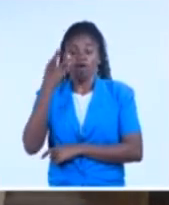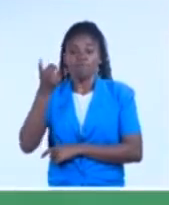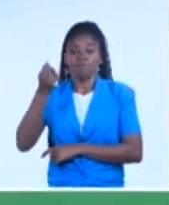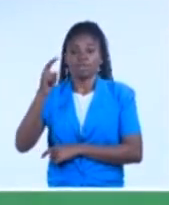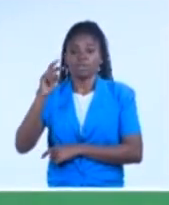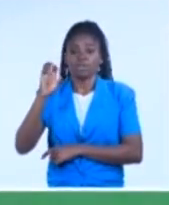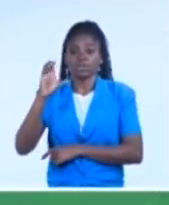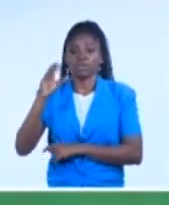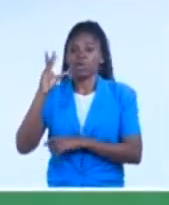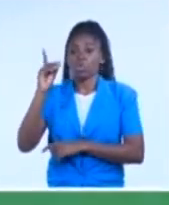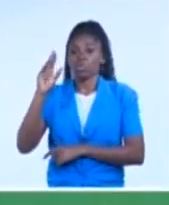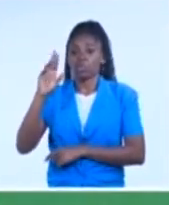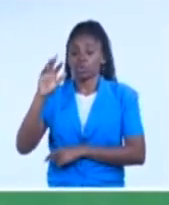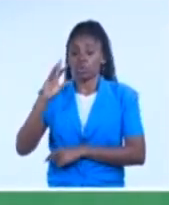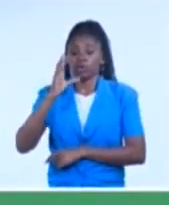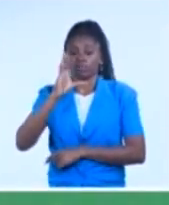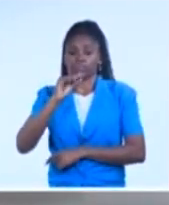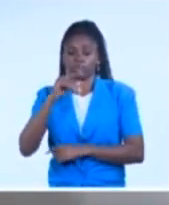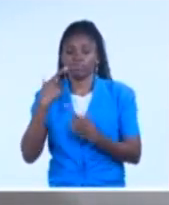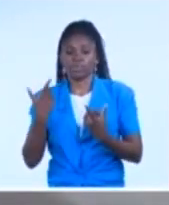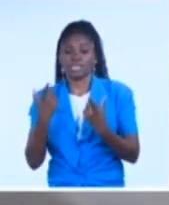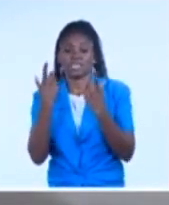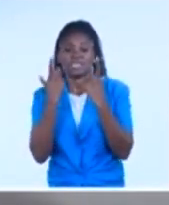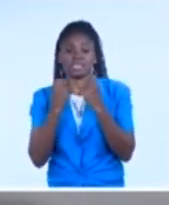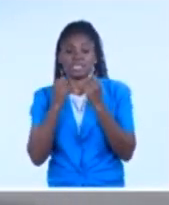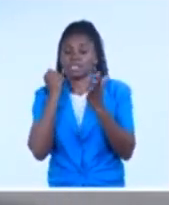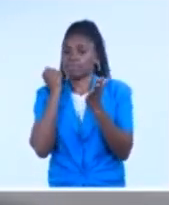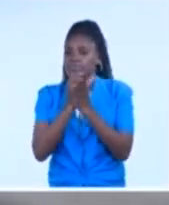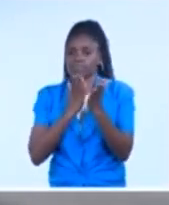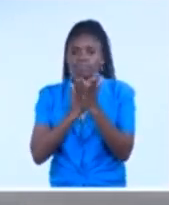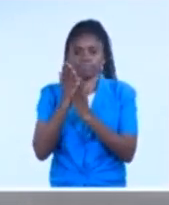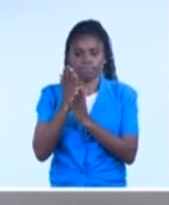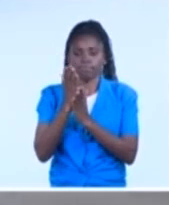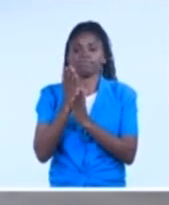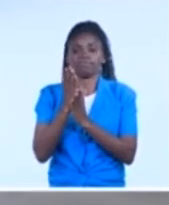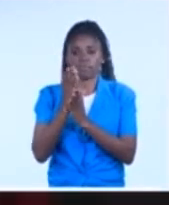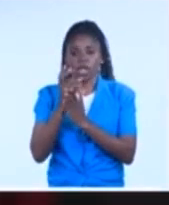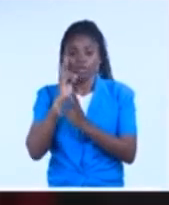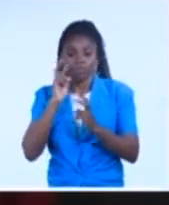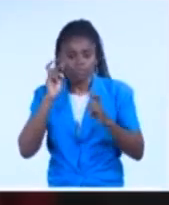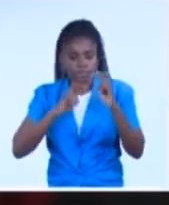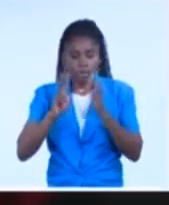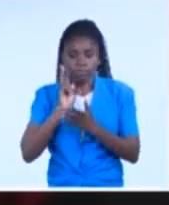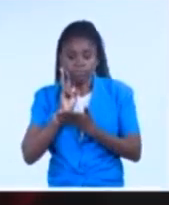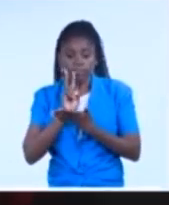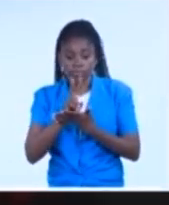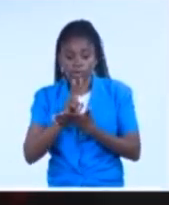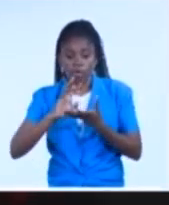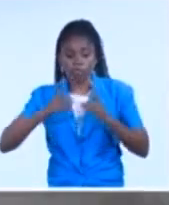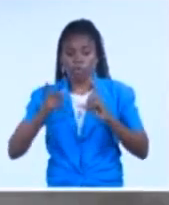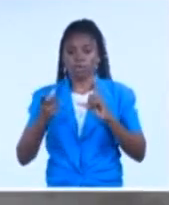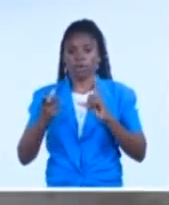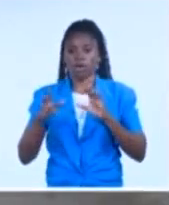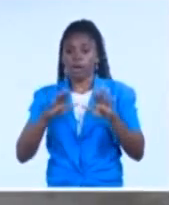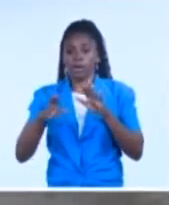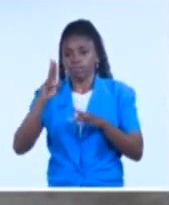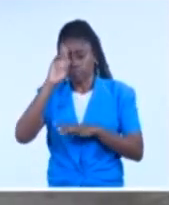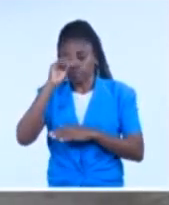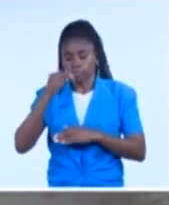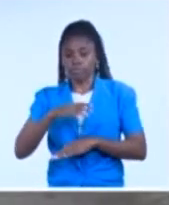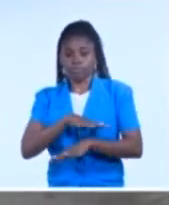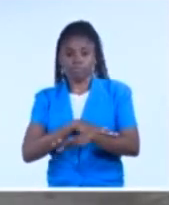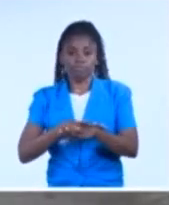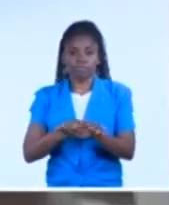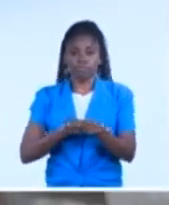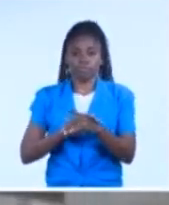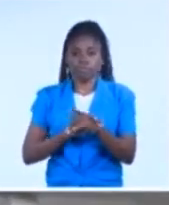García, reflexionó sobre la necesidad de mantener una exhaustiva vigilancia sobre el comportamiento epidemiológico de las